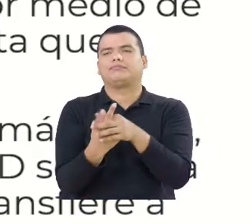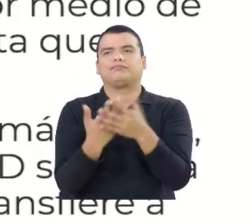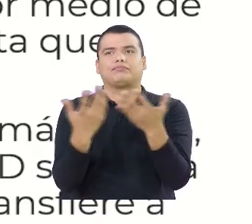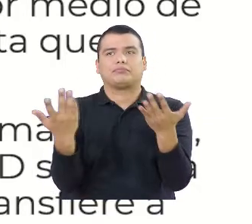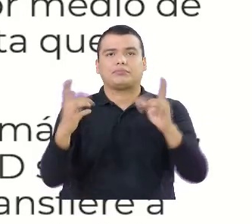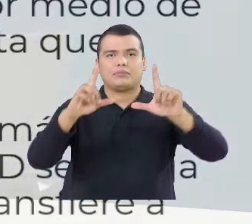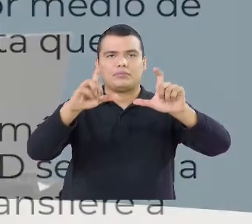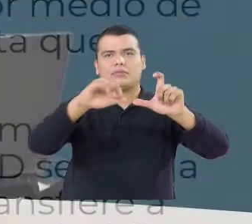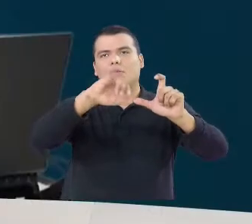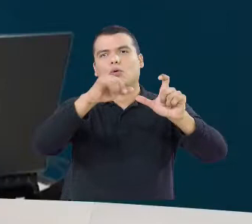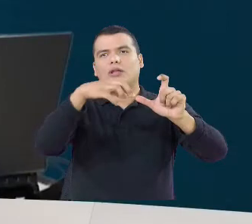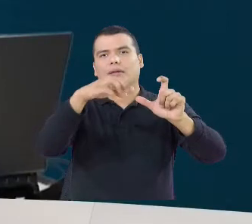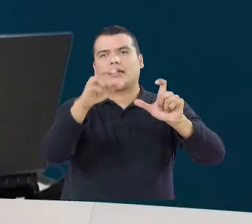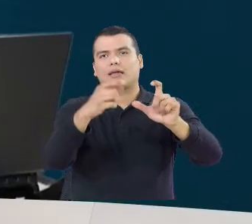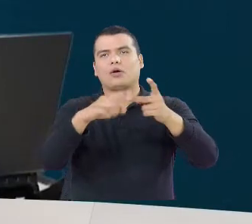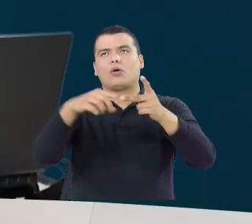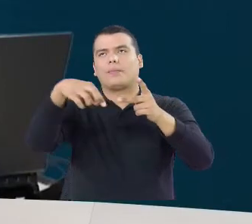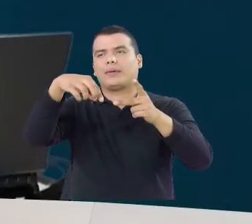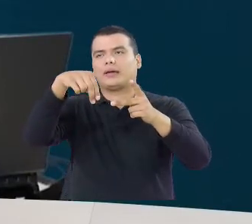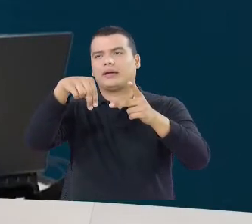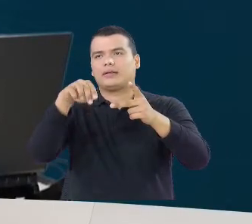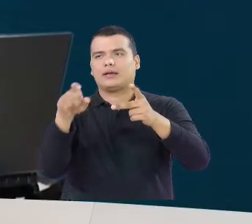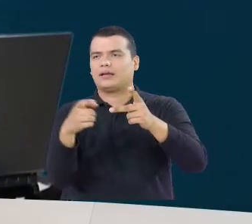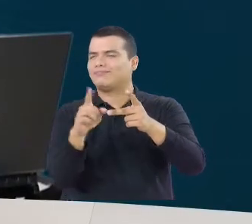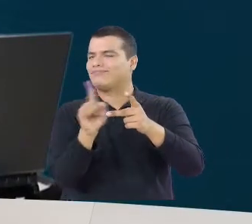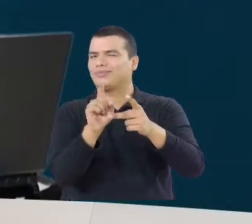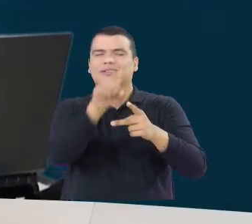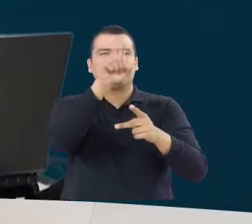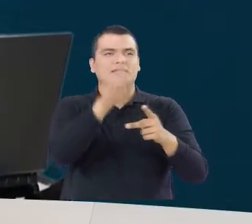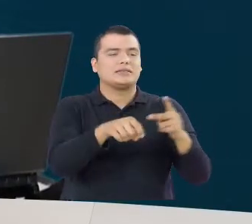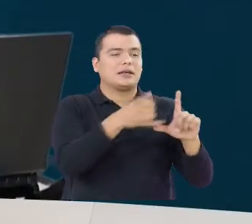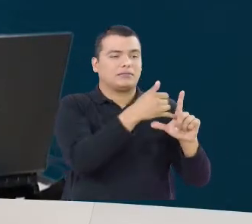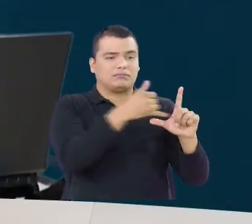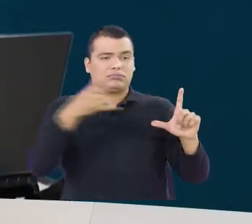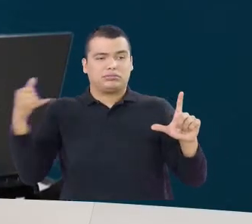ver. Ellos necesitan un plano cartesiano